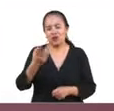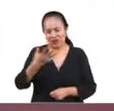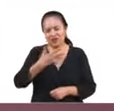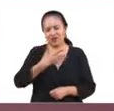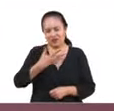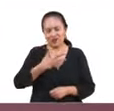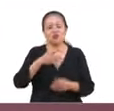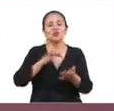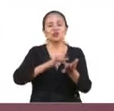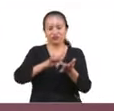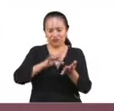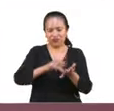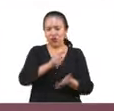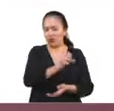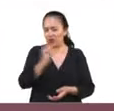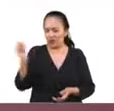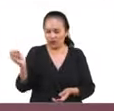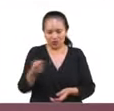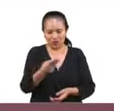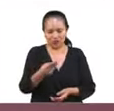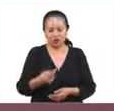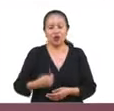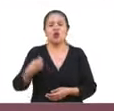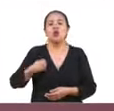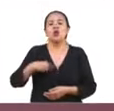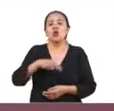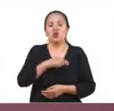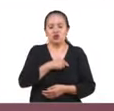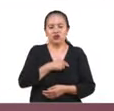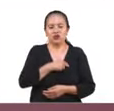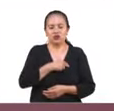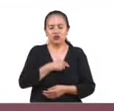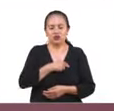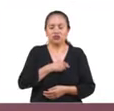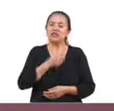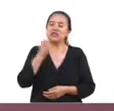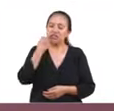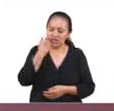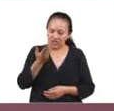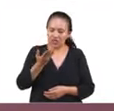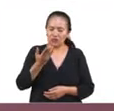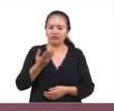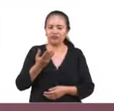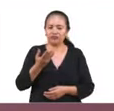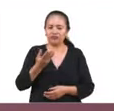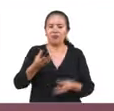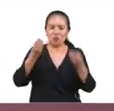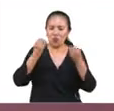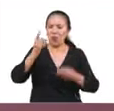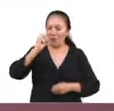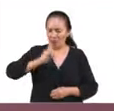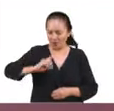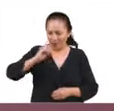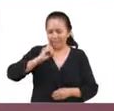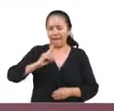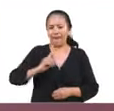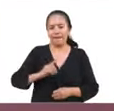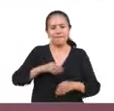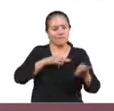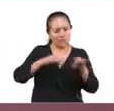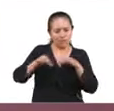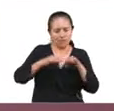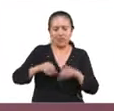de todas ustedes. Nosotros consideramos que México es cultivado y cosechado por mujeres.